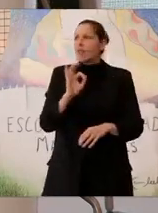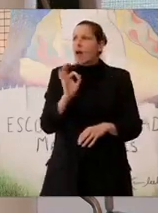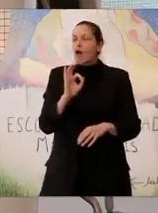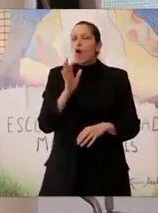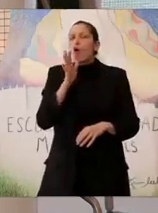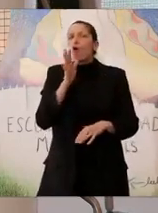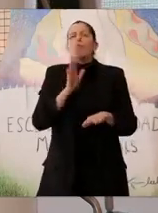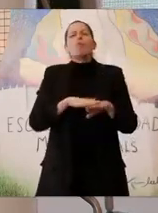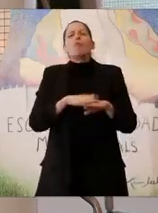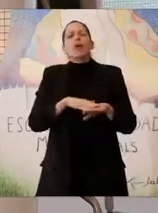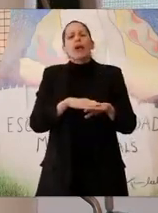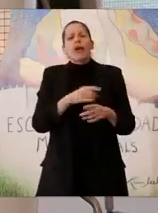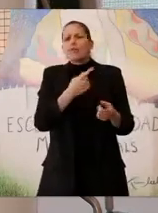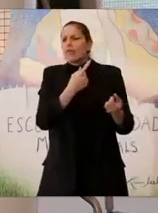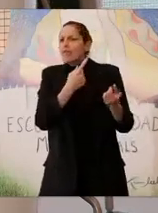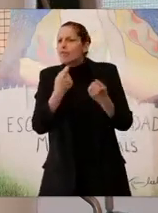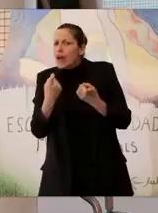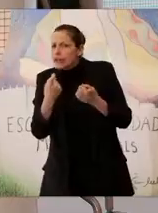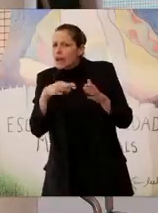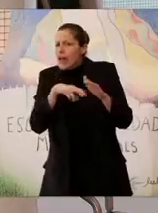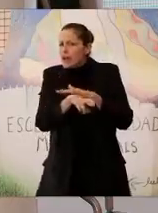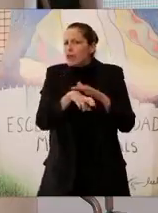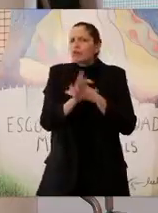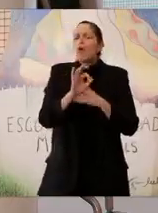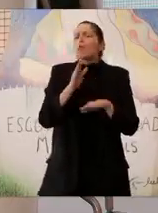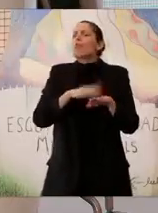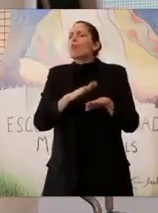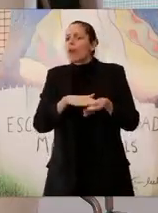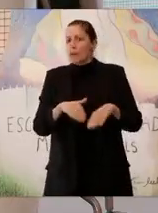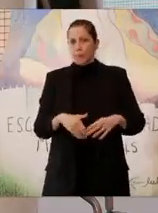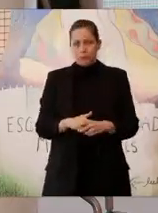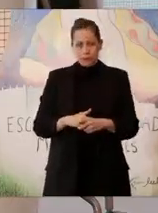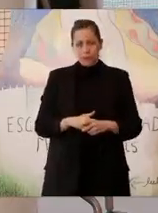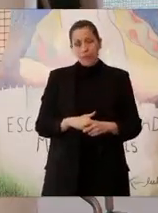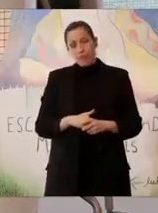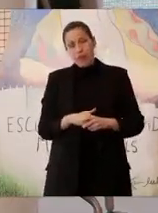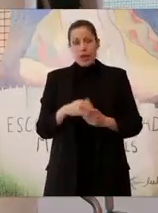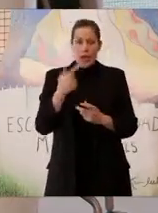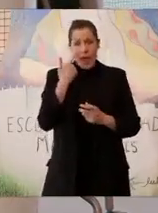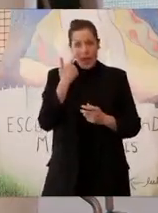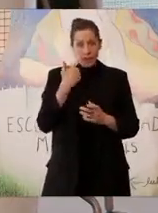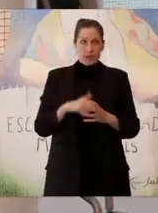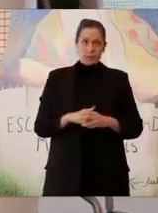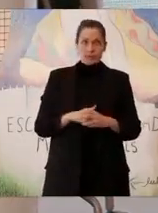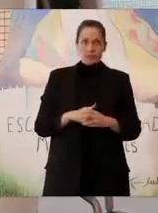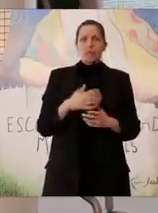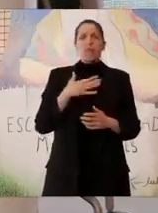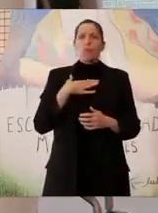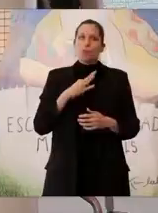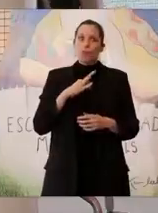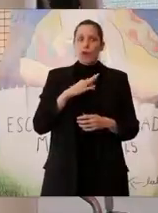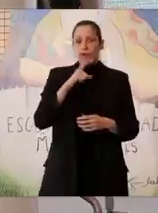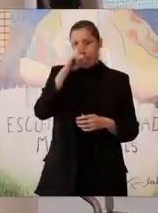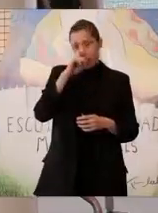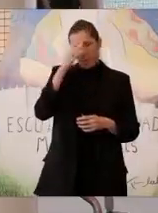recursos. Hala, ahí bueno, lo dejo. Bueno, pues vamos a ver. Si mi memoria no falla, el